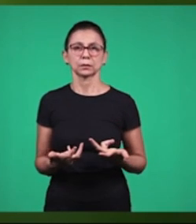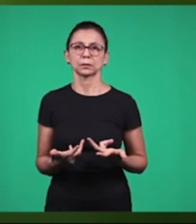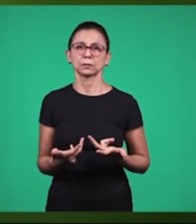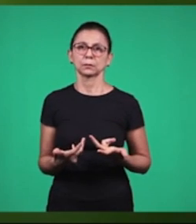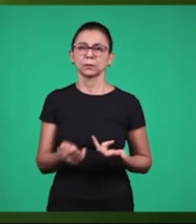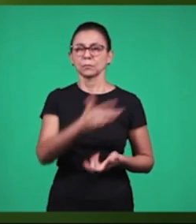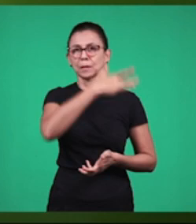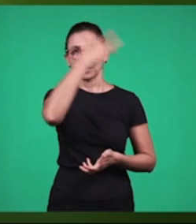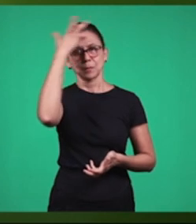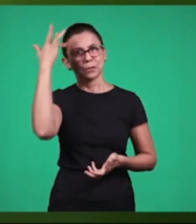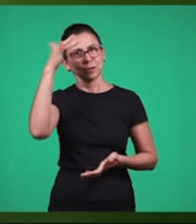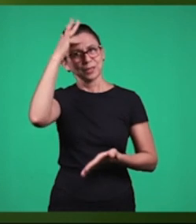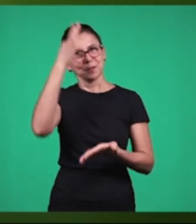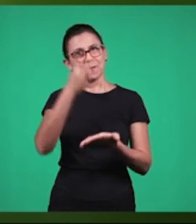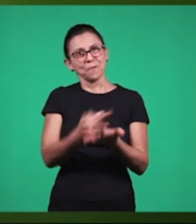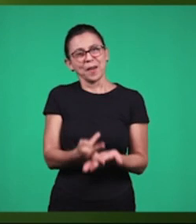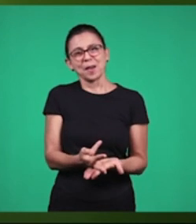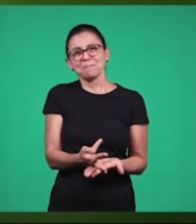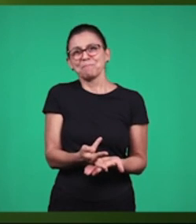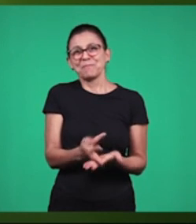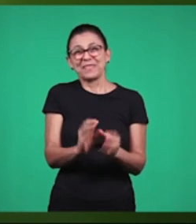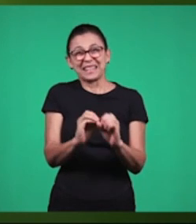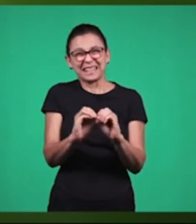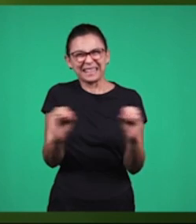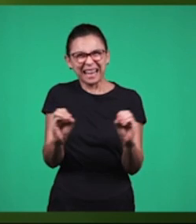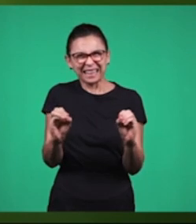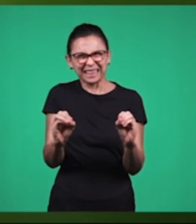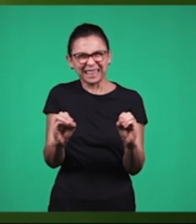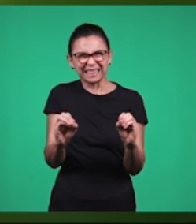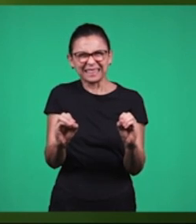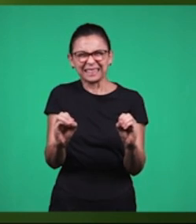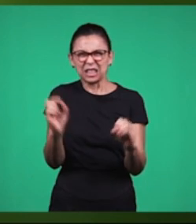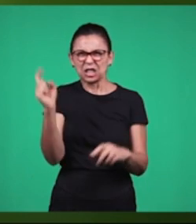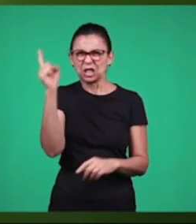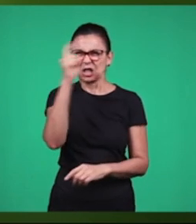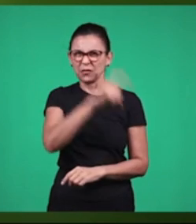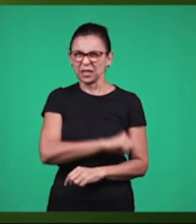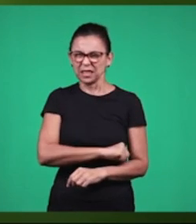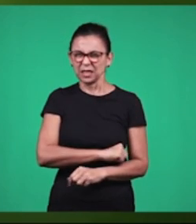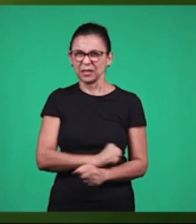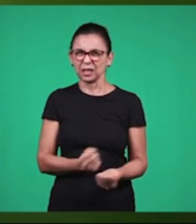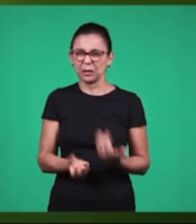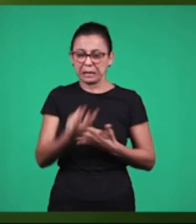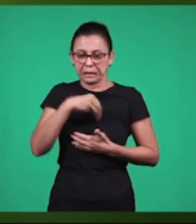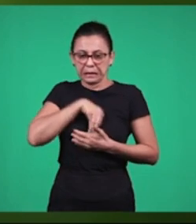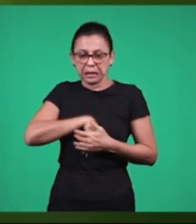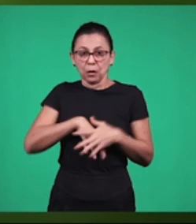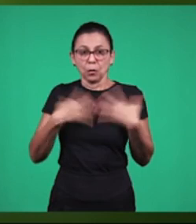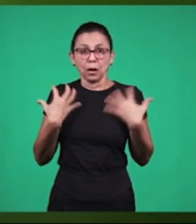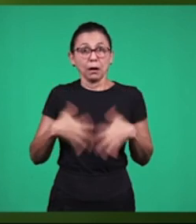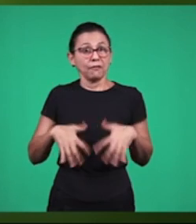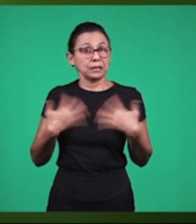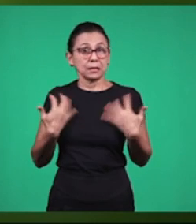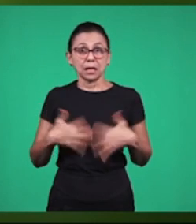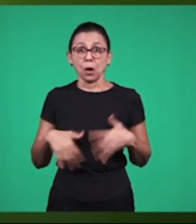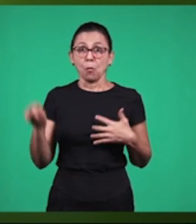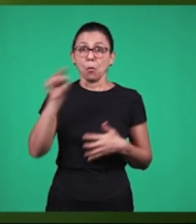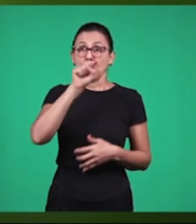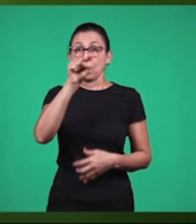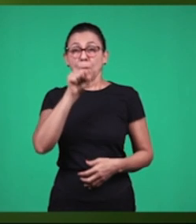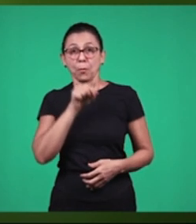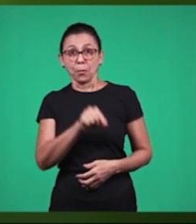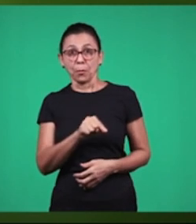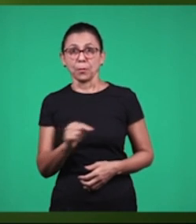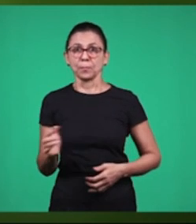no tiene fe, él vive la enfermedad de la crisis existencial. Ahora, usted me